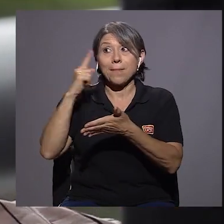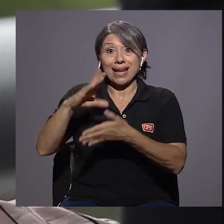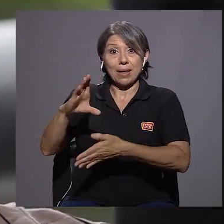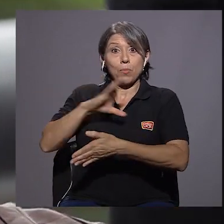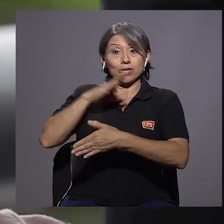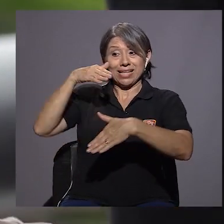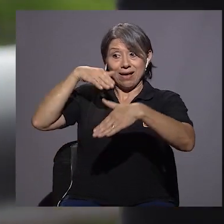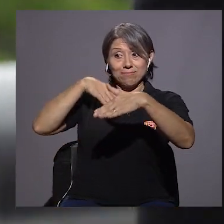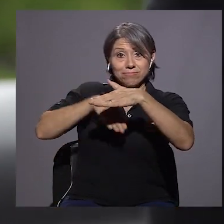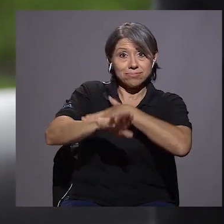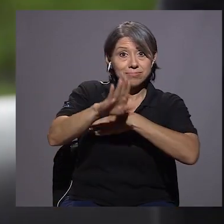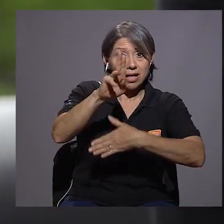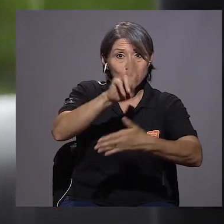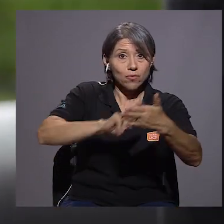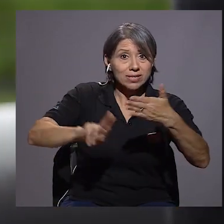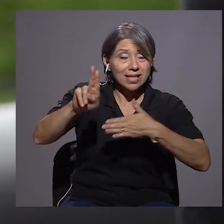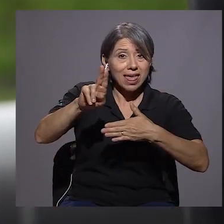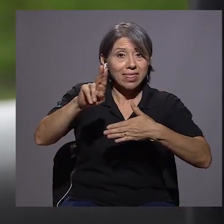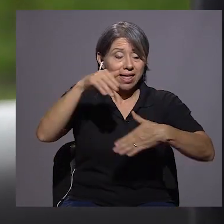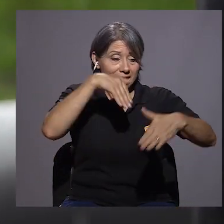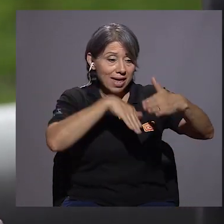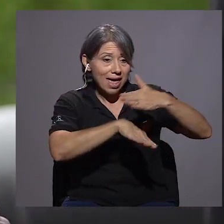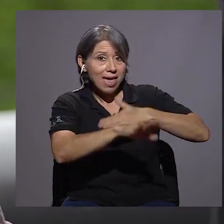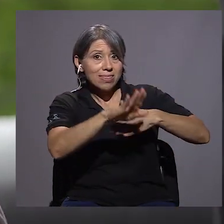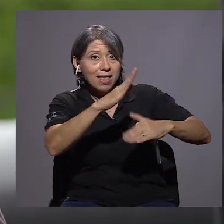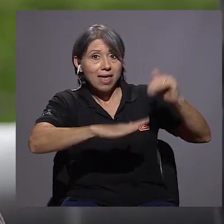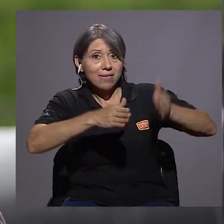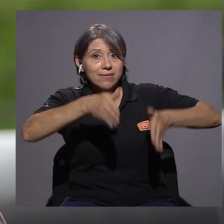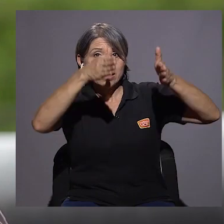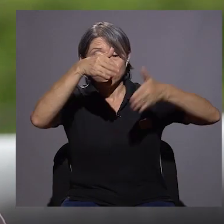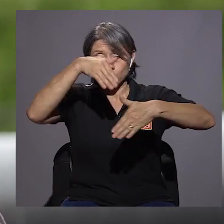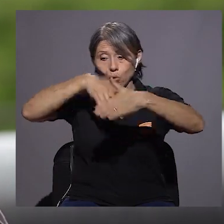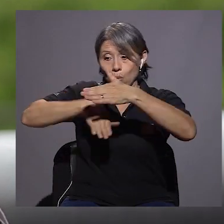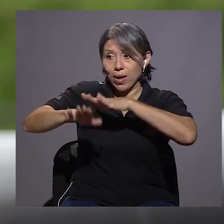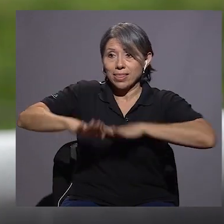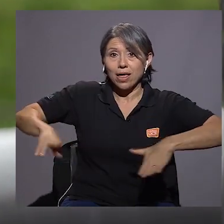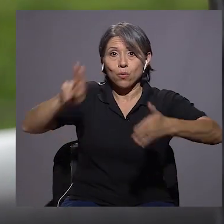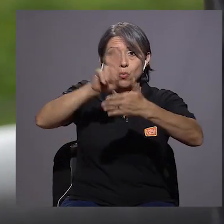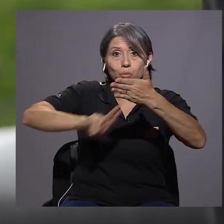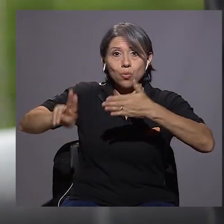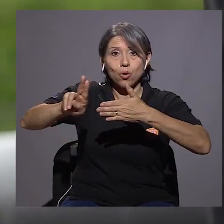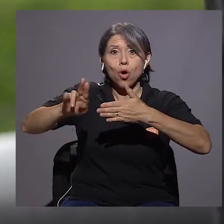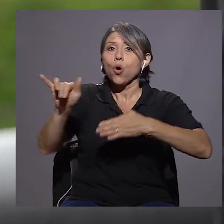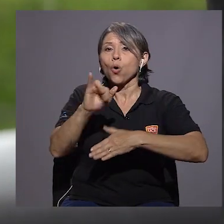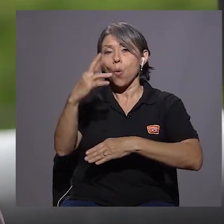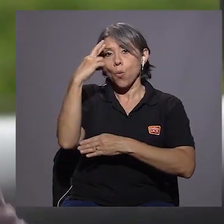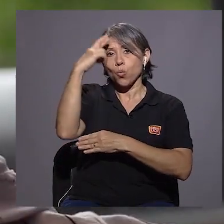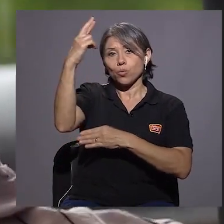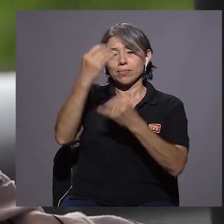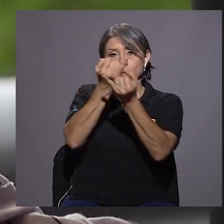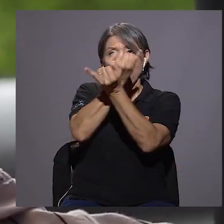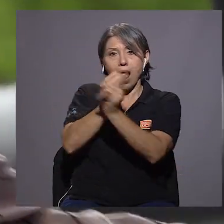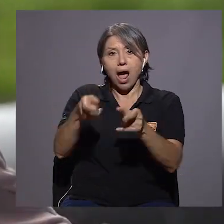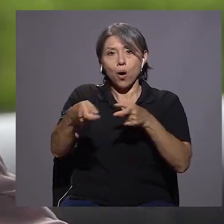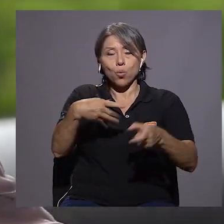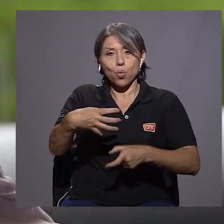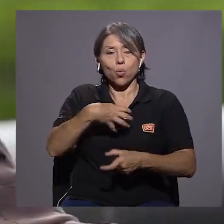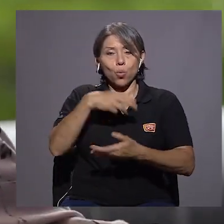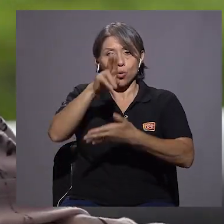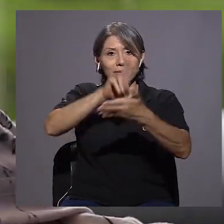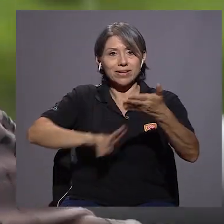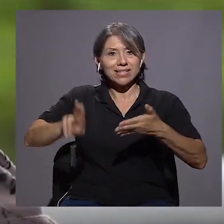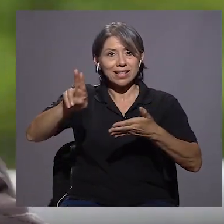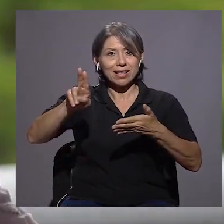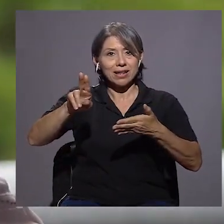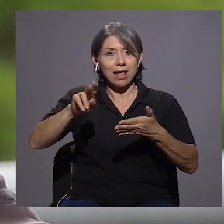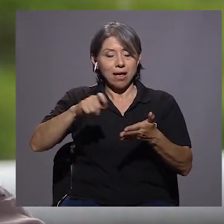permita el ingreso de la fuerza pública a edificios o campus universitarios en el marco del respeto a la autonomía universitaria.